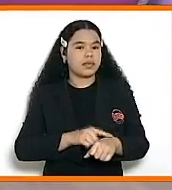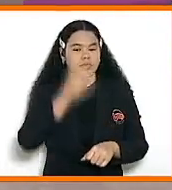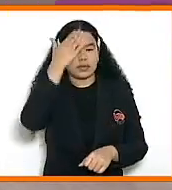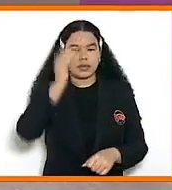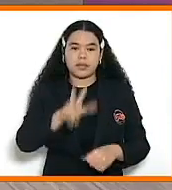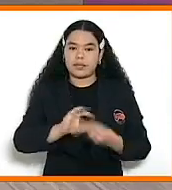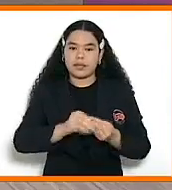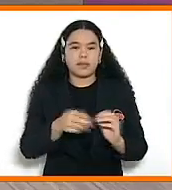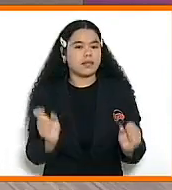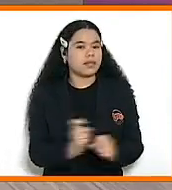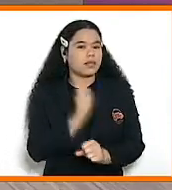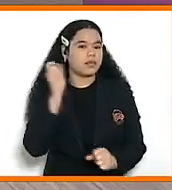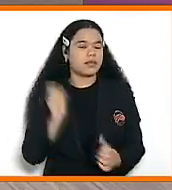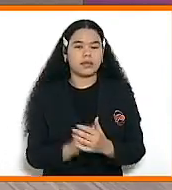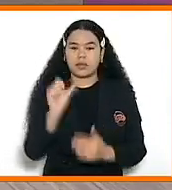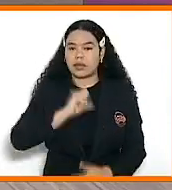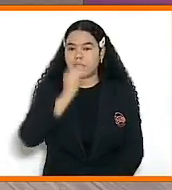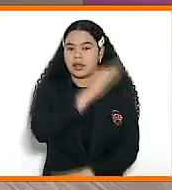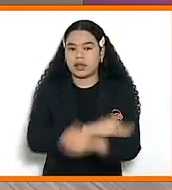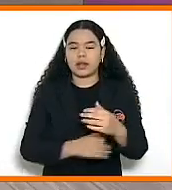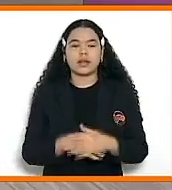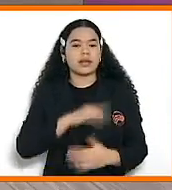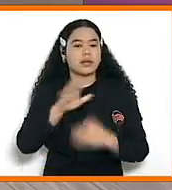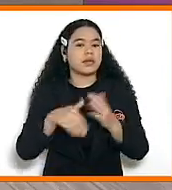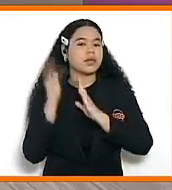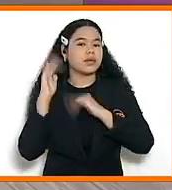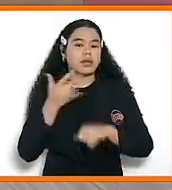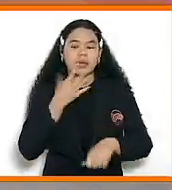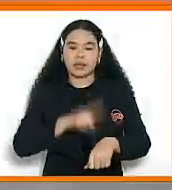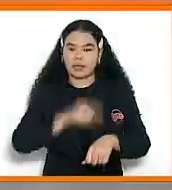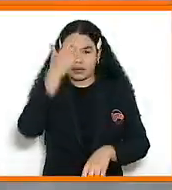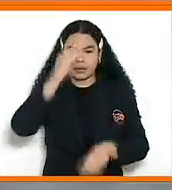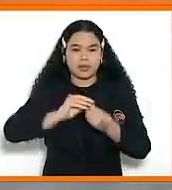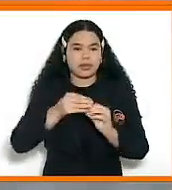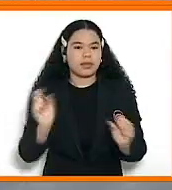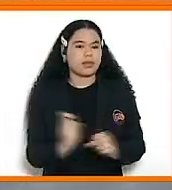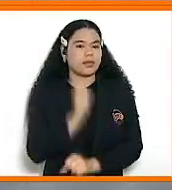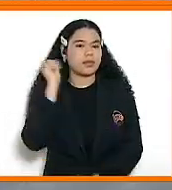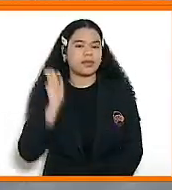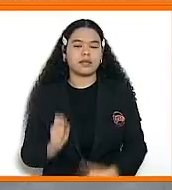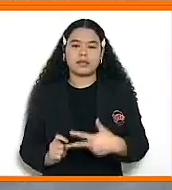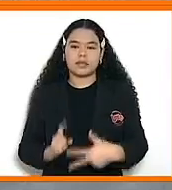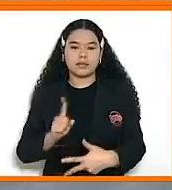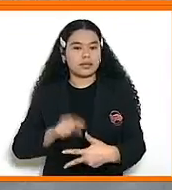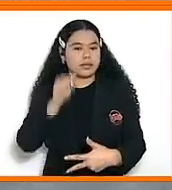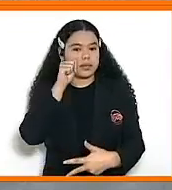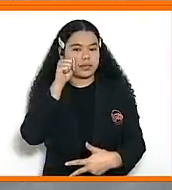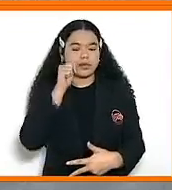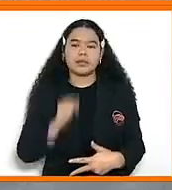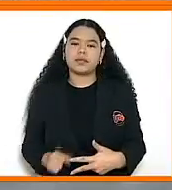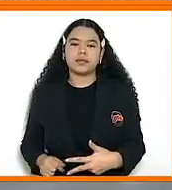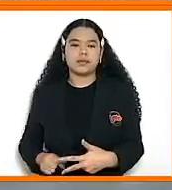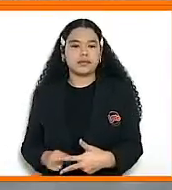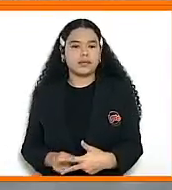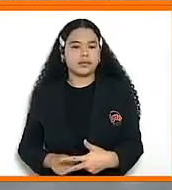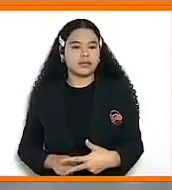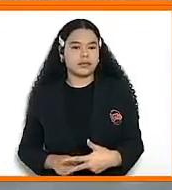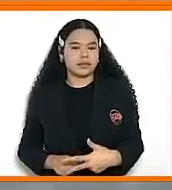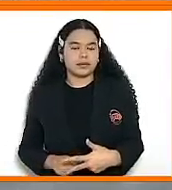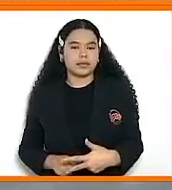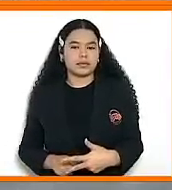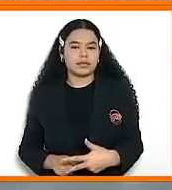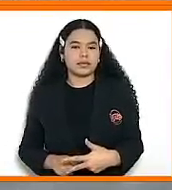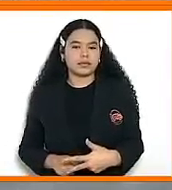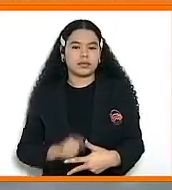números afortunados para esta hermosa tarde. Te deseo suerte porque el primer número ganador es... Atentos. Este